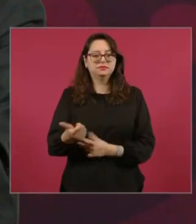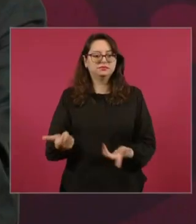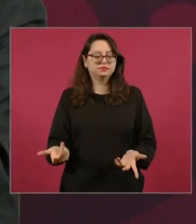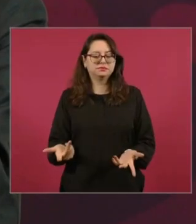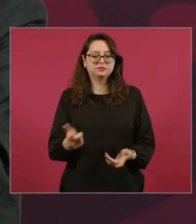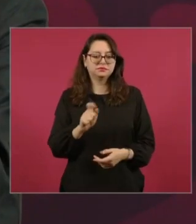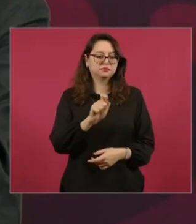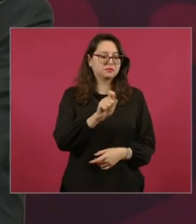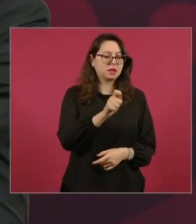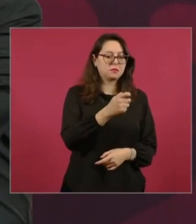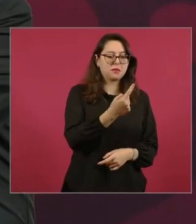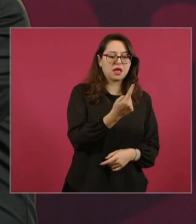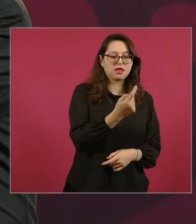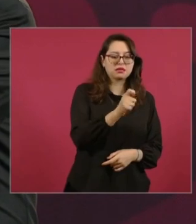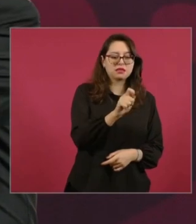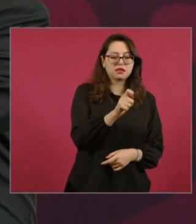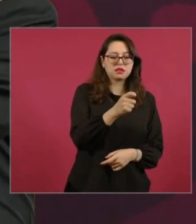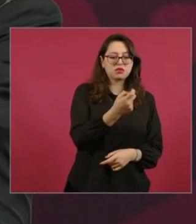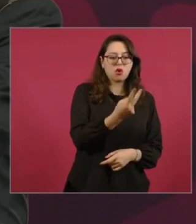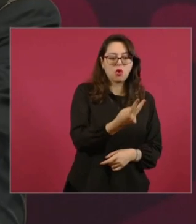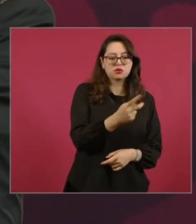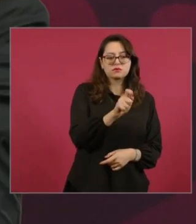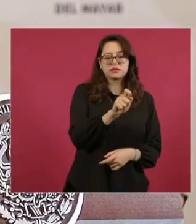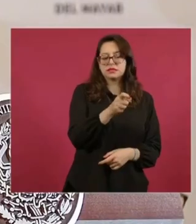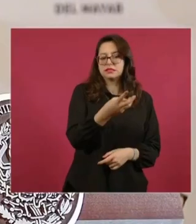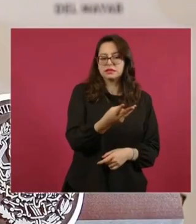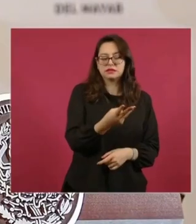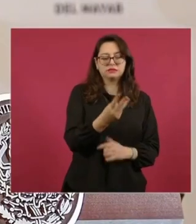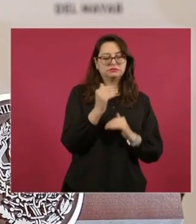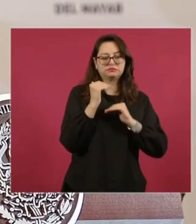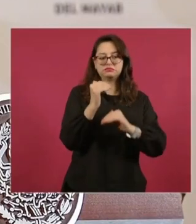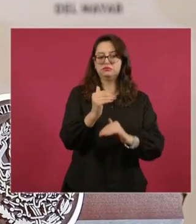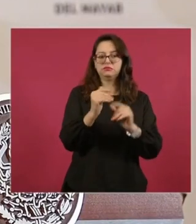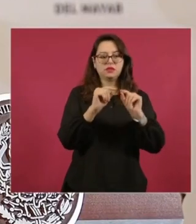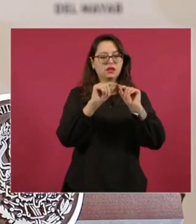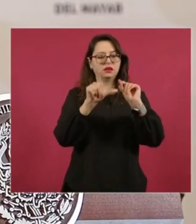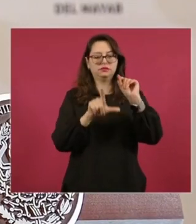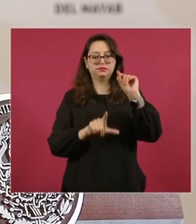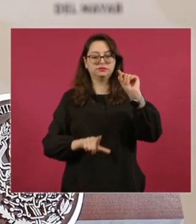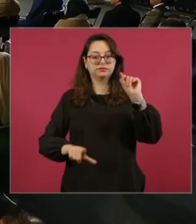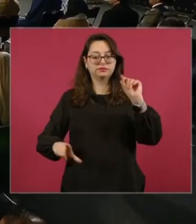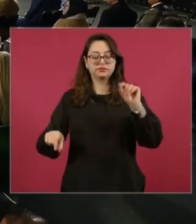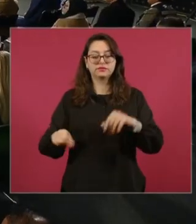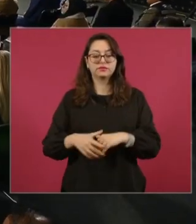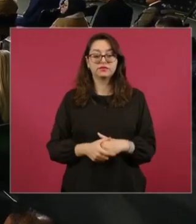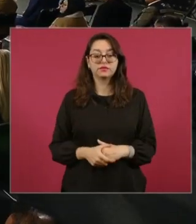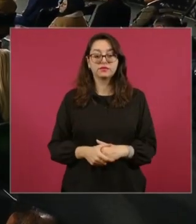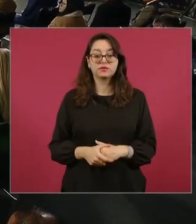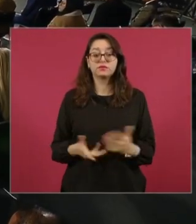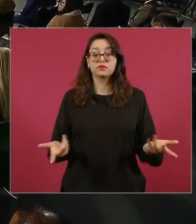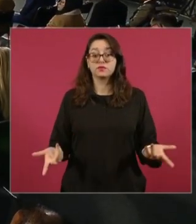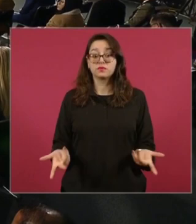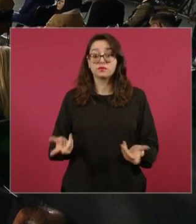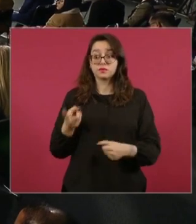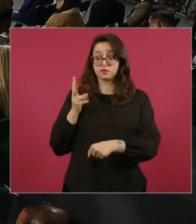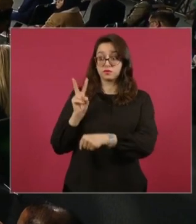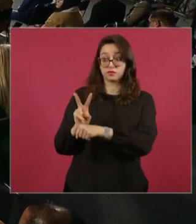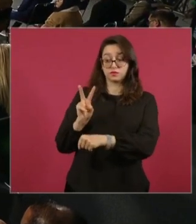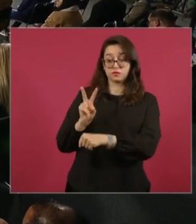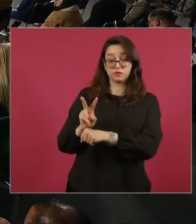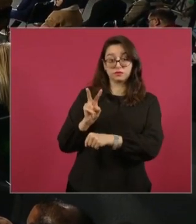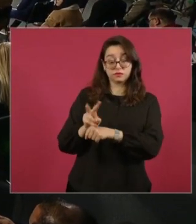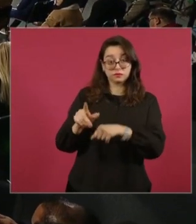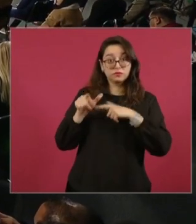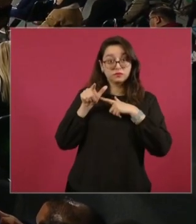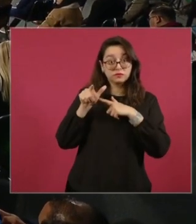Veintidós, 23 pesos. Eso es lo que está en general. ¿Y sigue la vigilancia de la Procuraduría Federal del